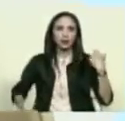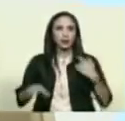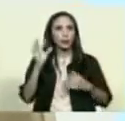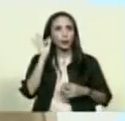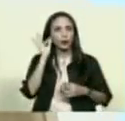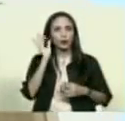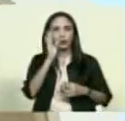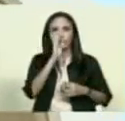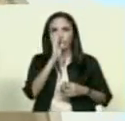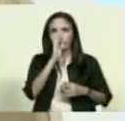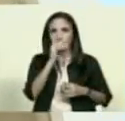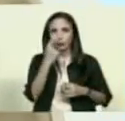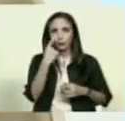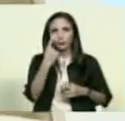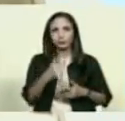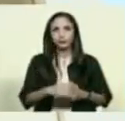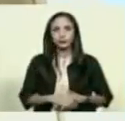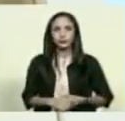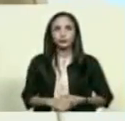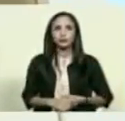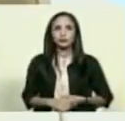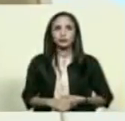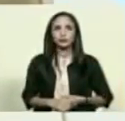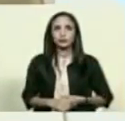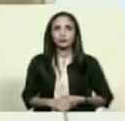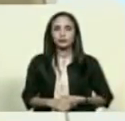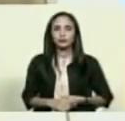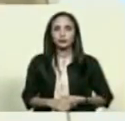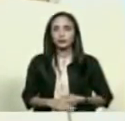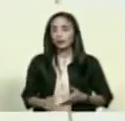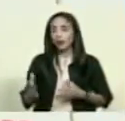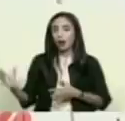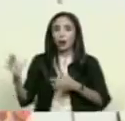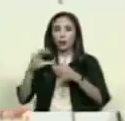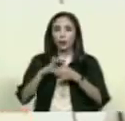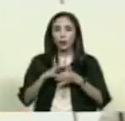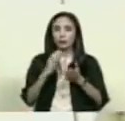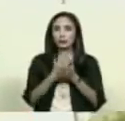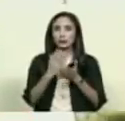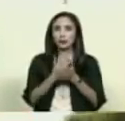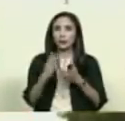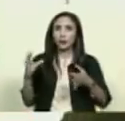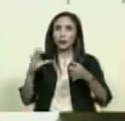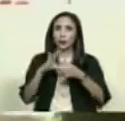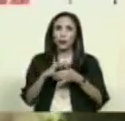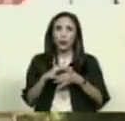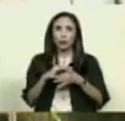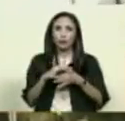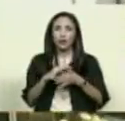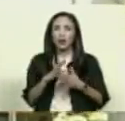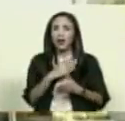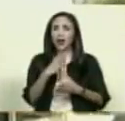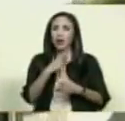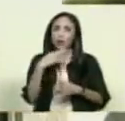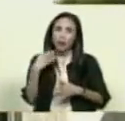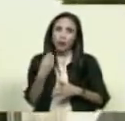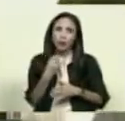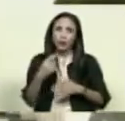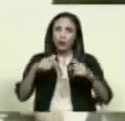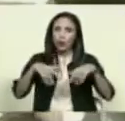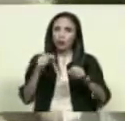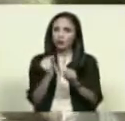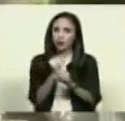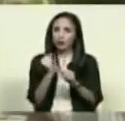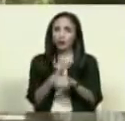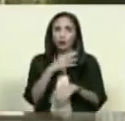camarada Neida Laya, quien ha demostrado ser una aliada fundamental en todo este proceso del programa Soy Joven Productivo, que hoy se transforma también en Chamba Juvenil